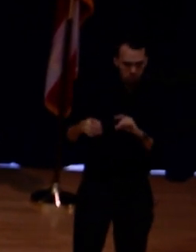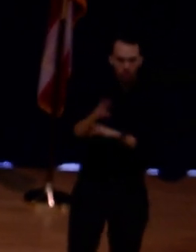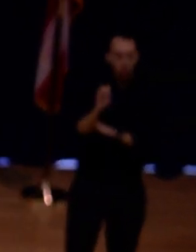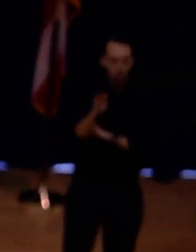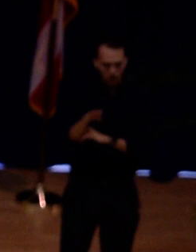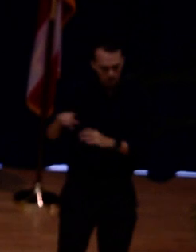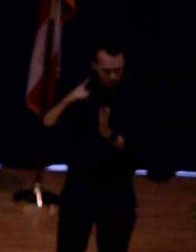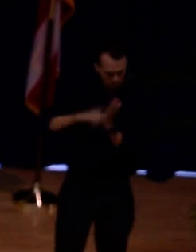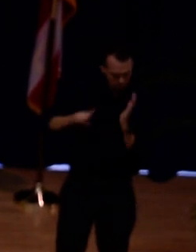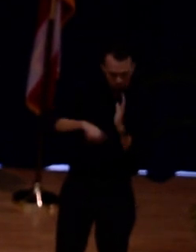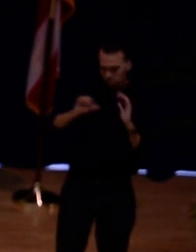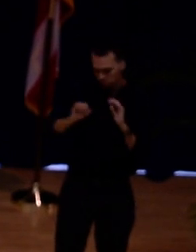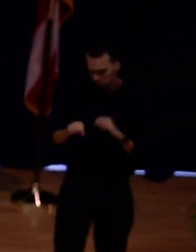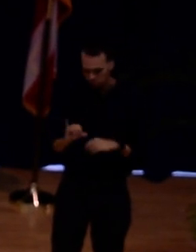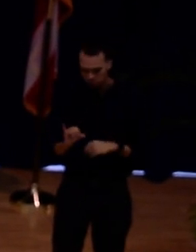Aquí lo que seguimos